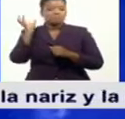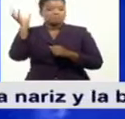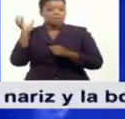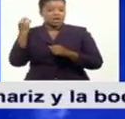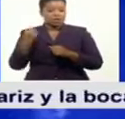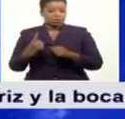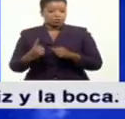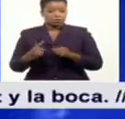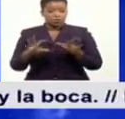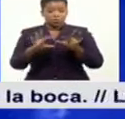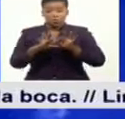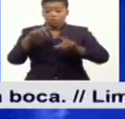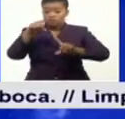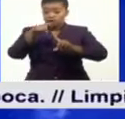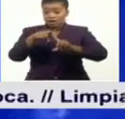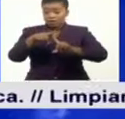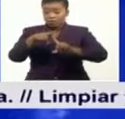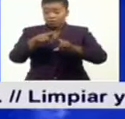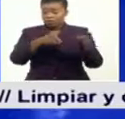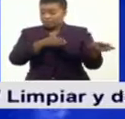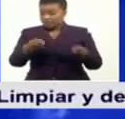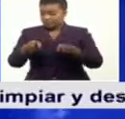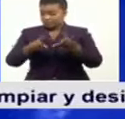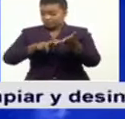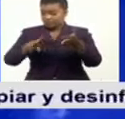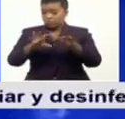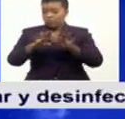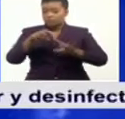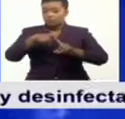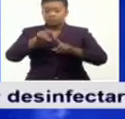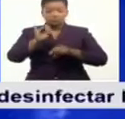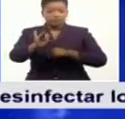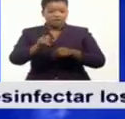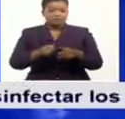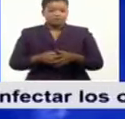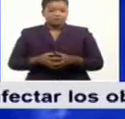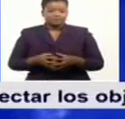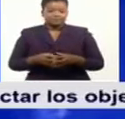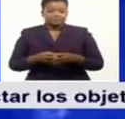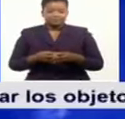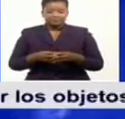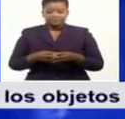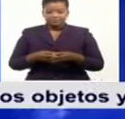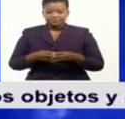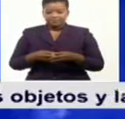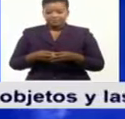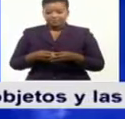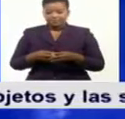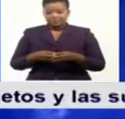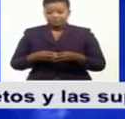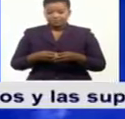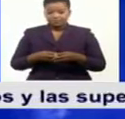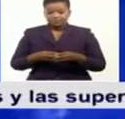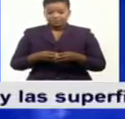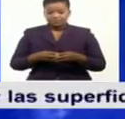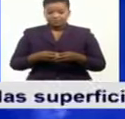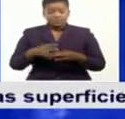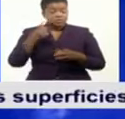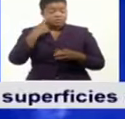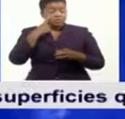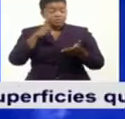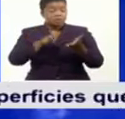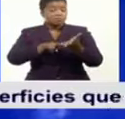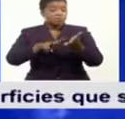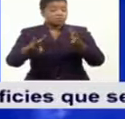Guantánamo con 7 casos autóctonos, 6 incluso menos que el día anterior. Realmente este territorio